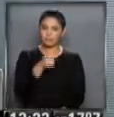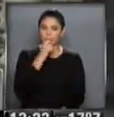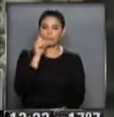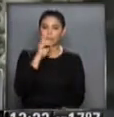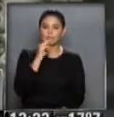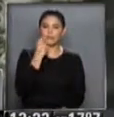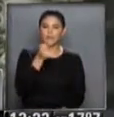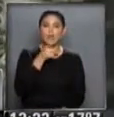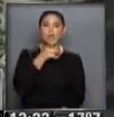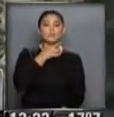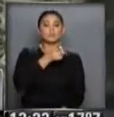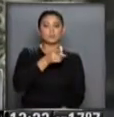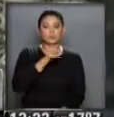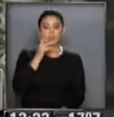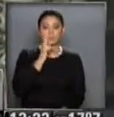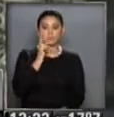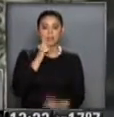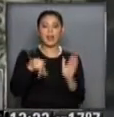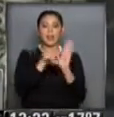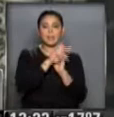el tabaquismo se ha puesto en vigencia la ley